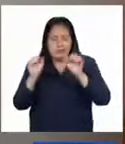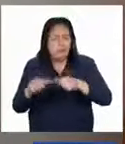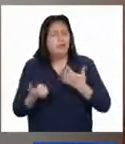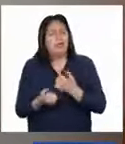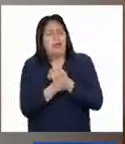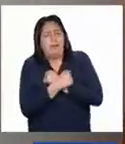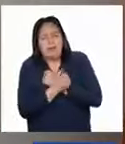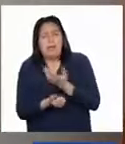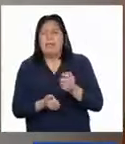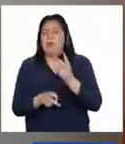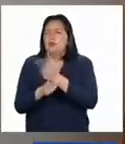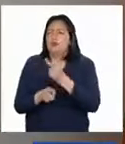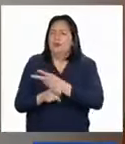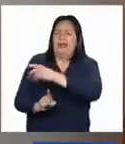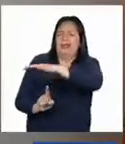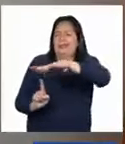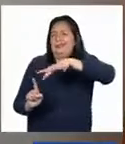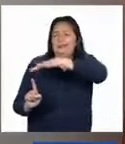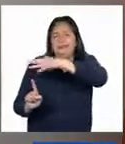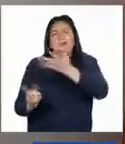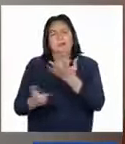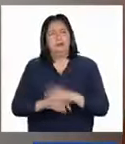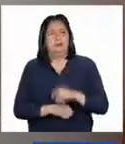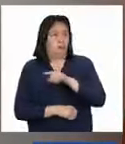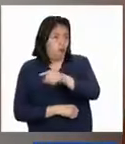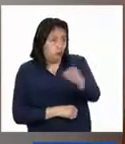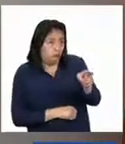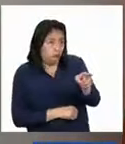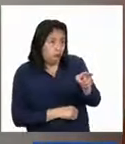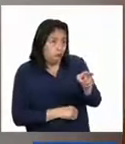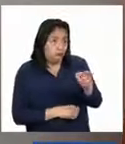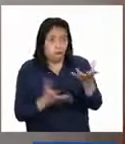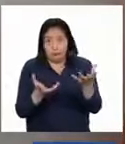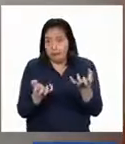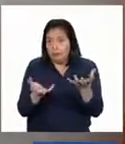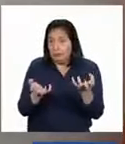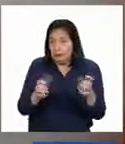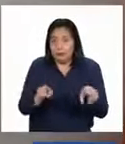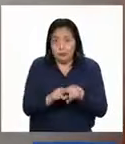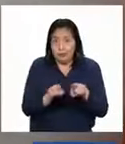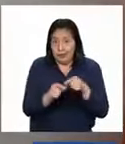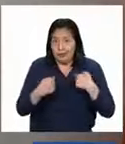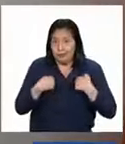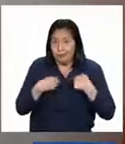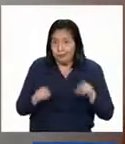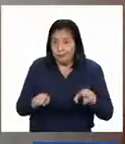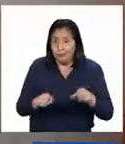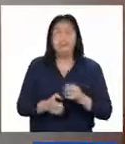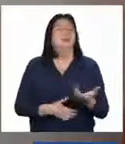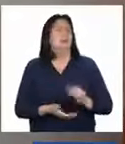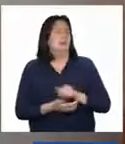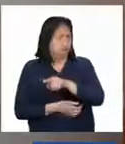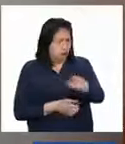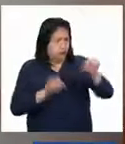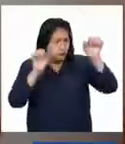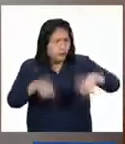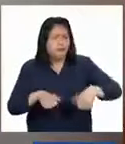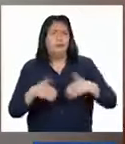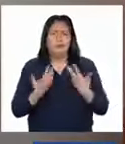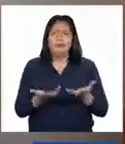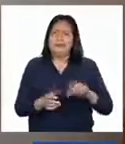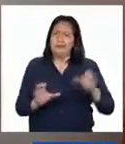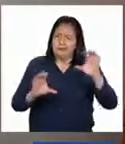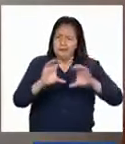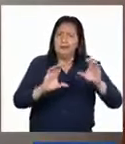puedan amar y cuidar el ambiente. ¿Ustedes quisieran hacer lo mismo? También ustedes pueden